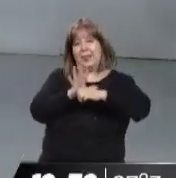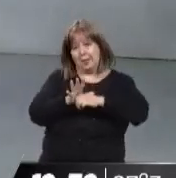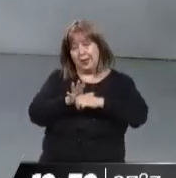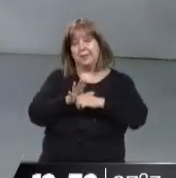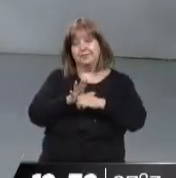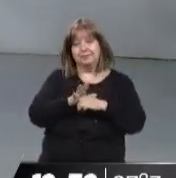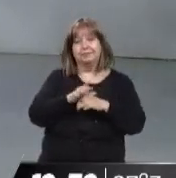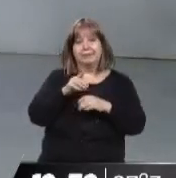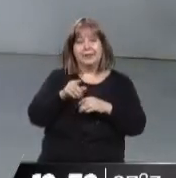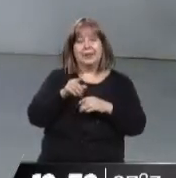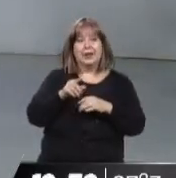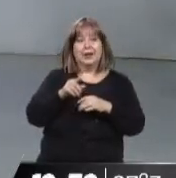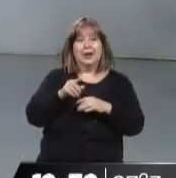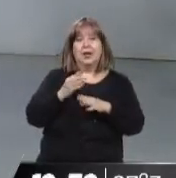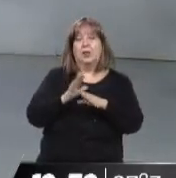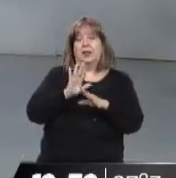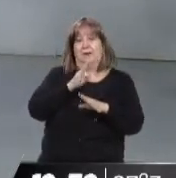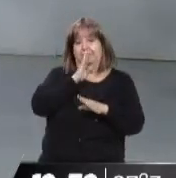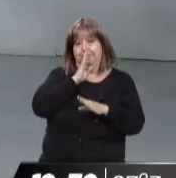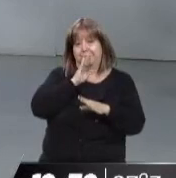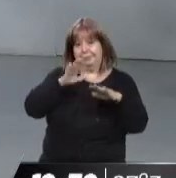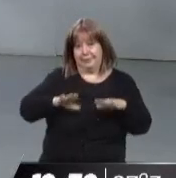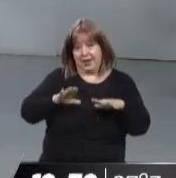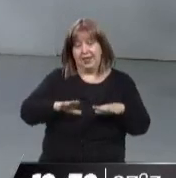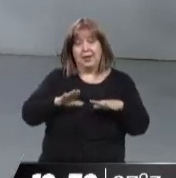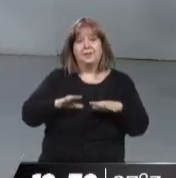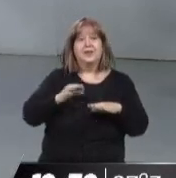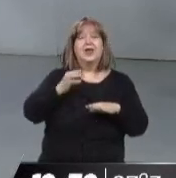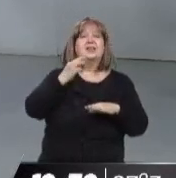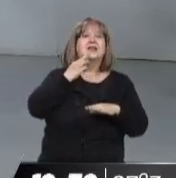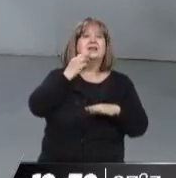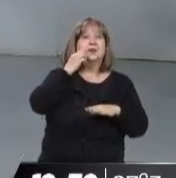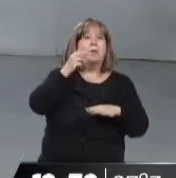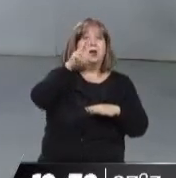también, que esto se retrajo y mucho, pero asimismo viajaron